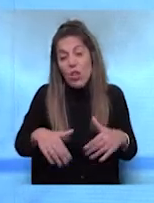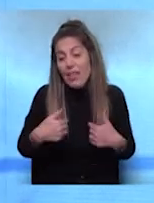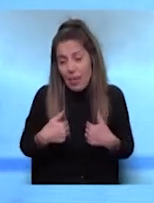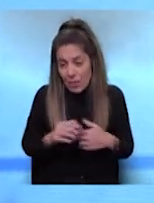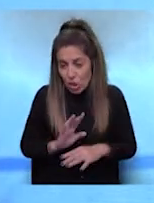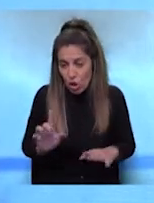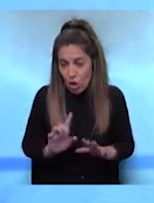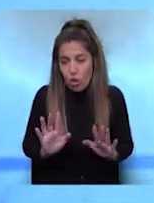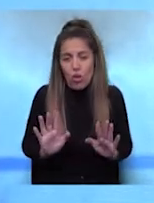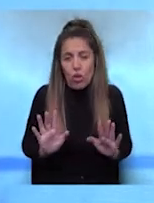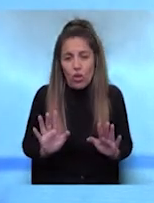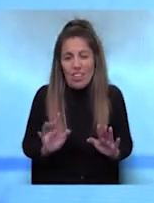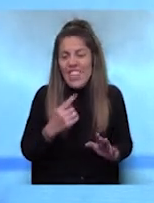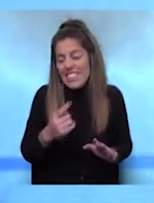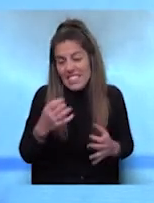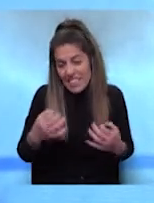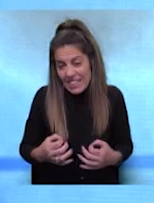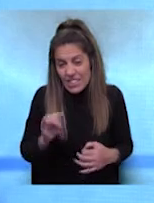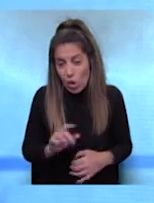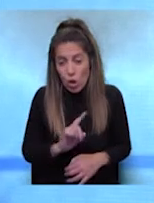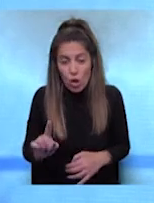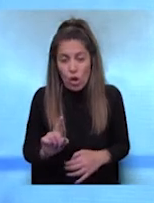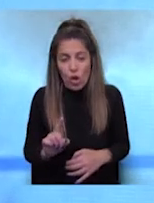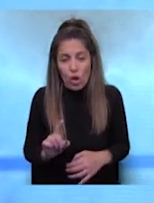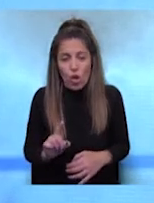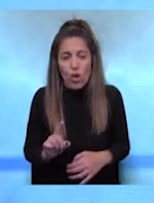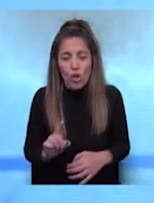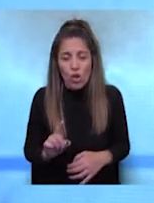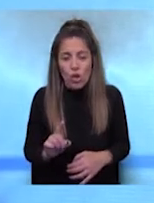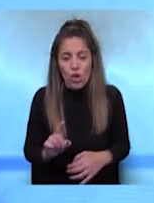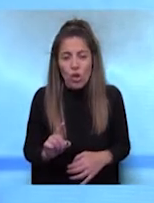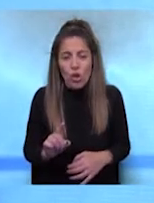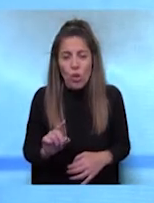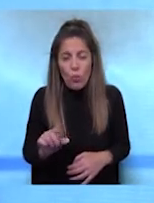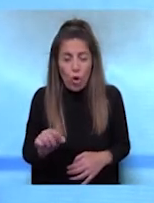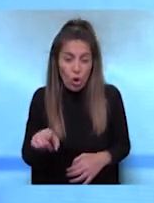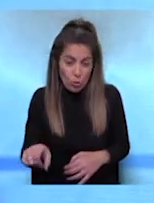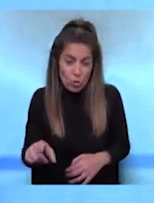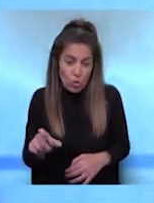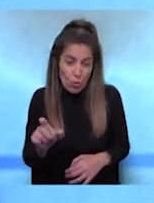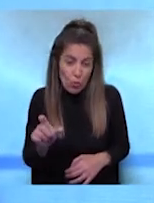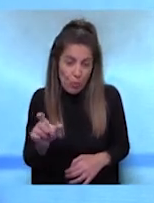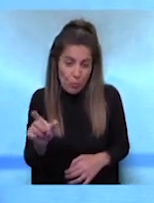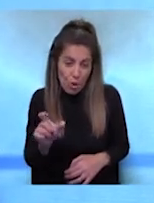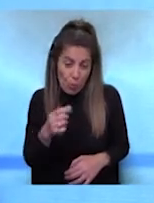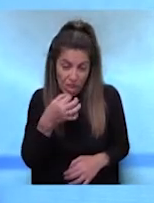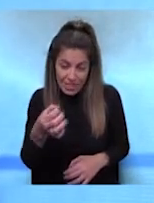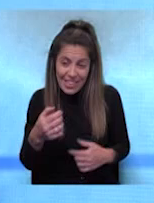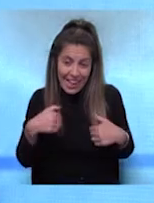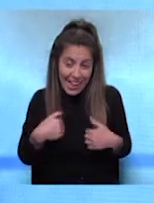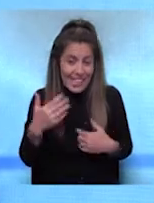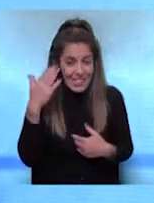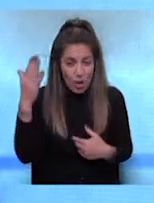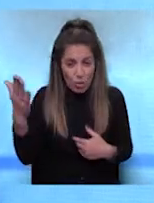No depende. Decir si es certera o no. Ajá. Wilmar, hago un poco mías tus palabras también y desde acá